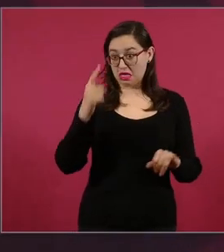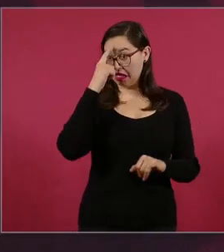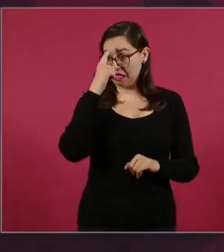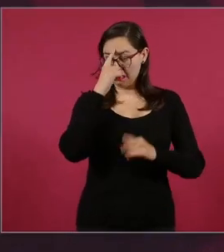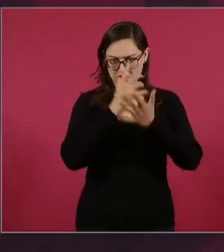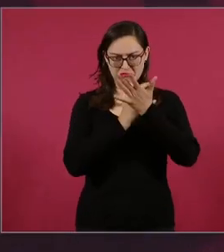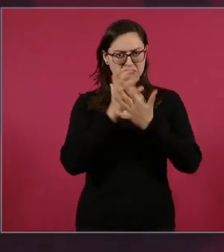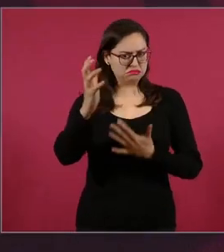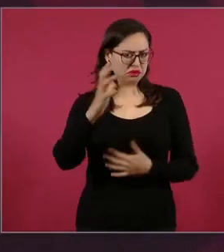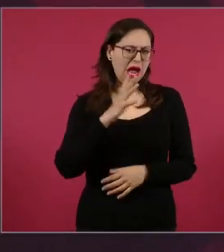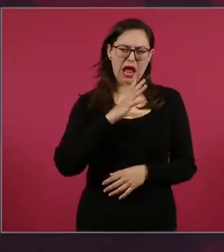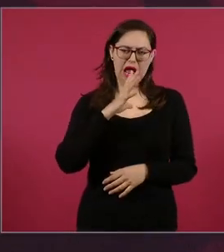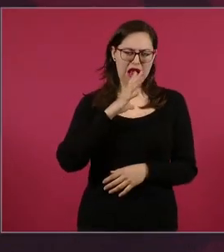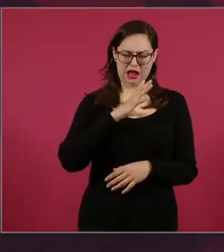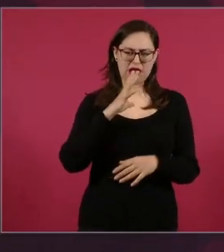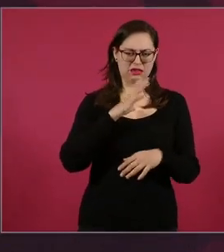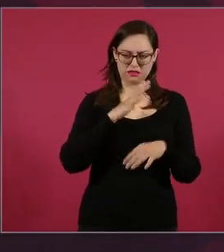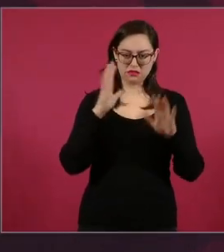Entonces,